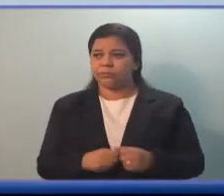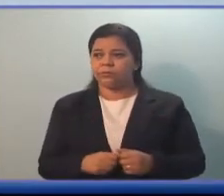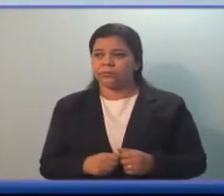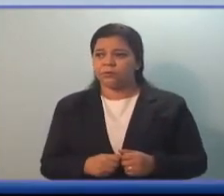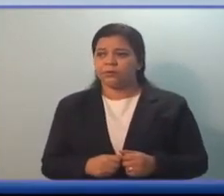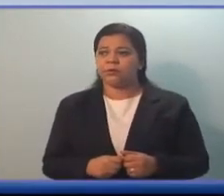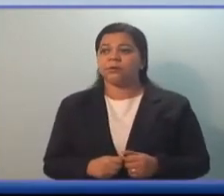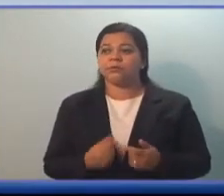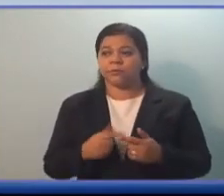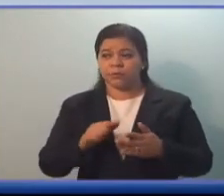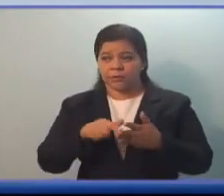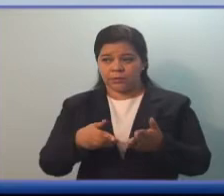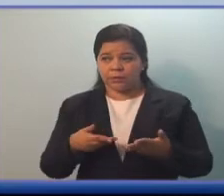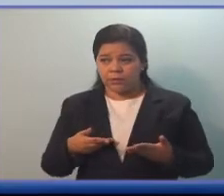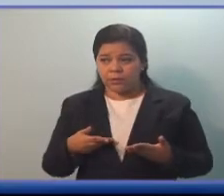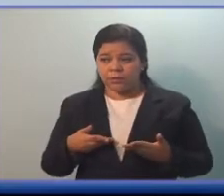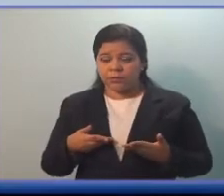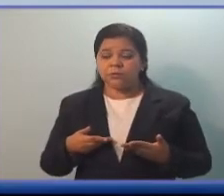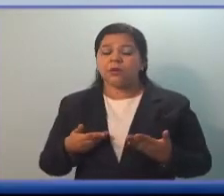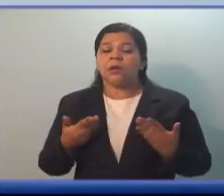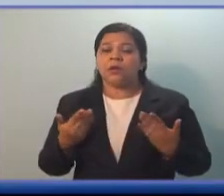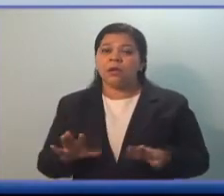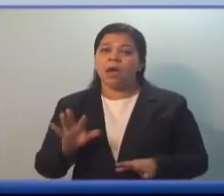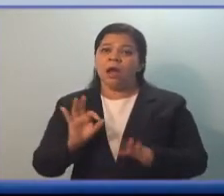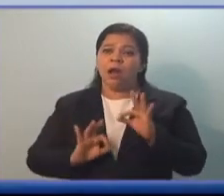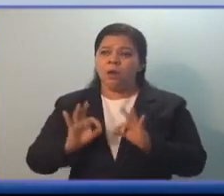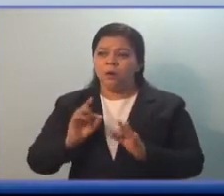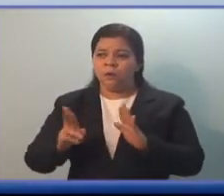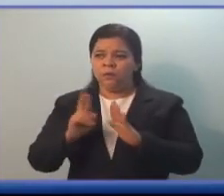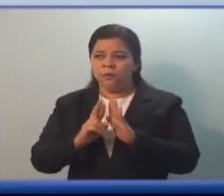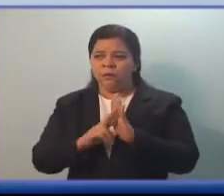precisamente constitucional de aquella norma